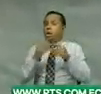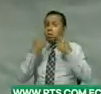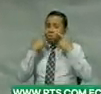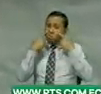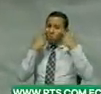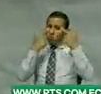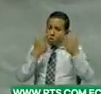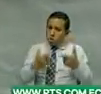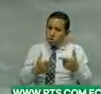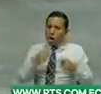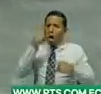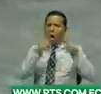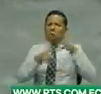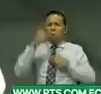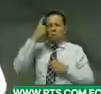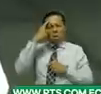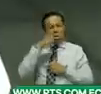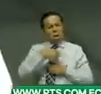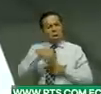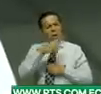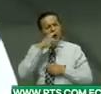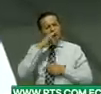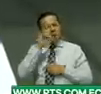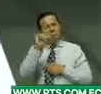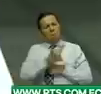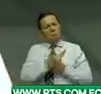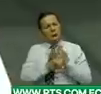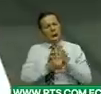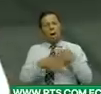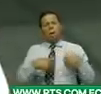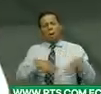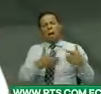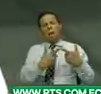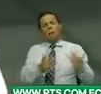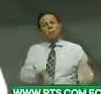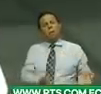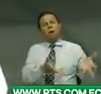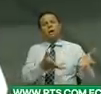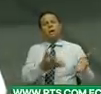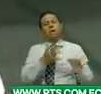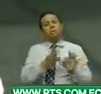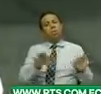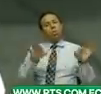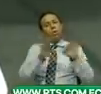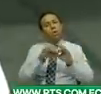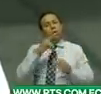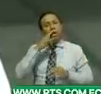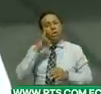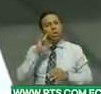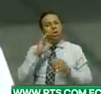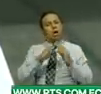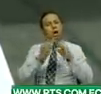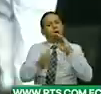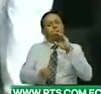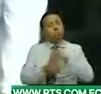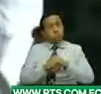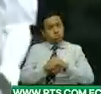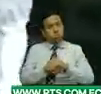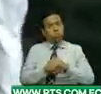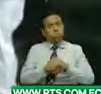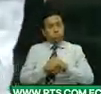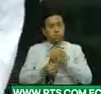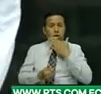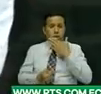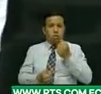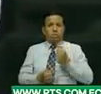que los niños son inmunes. Lo ideal es que los niños se queden en casa si no hay clase. No hay motivo de que los niños los tengan en la calle. En Quito